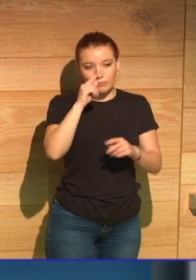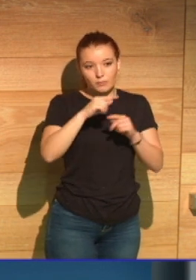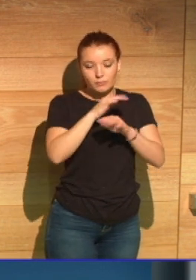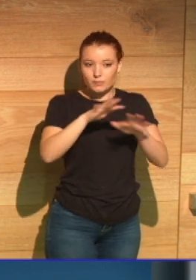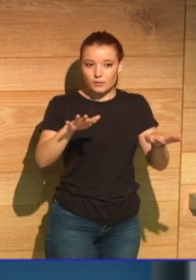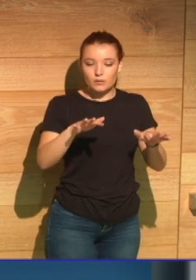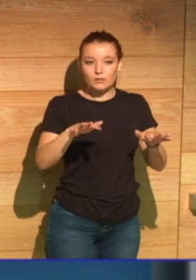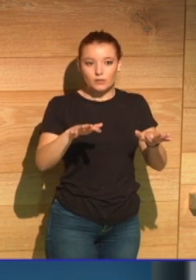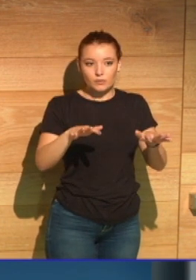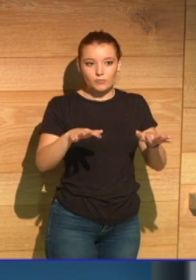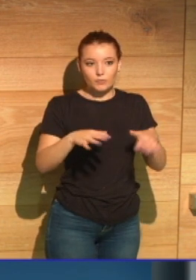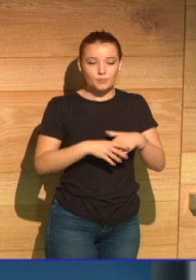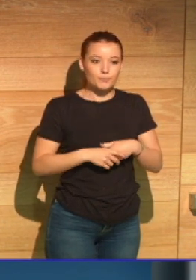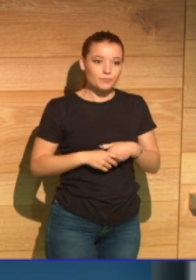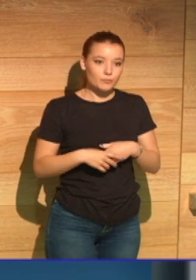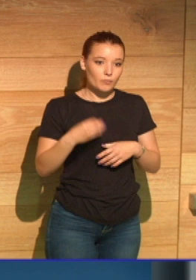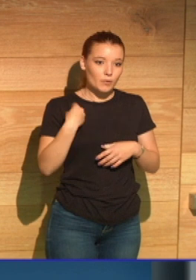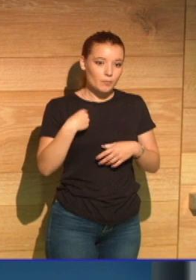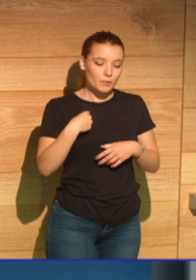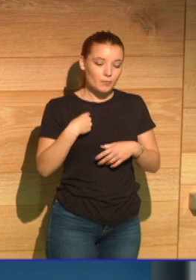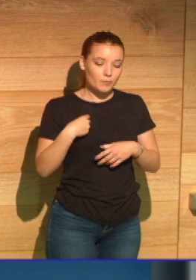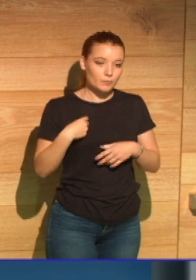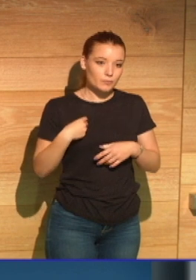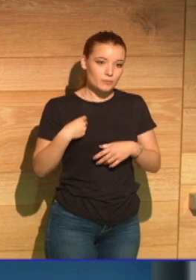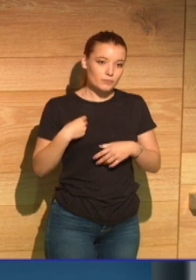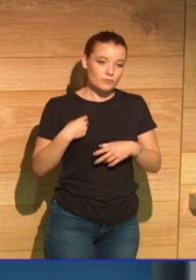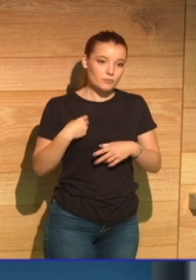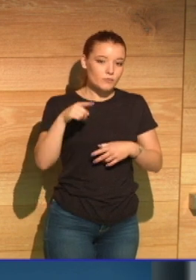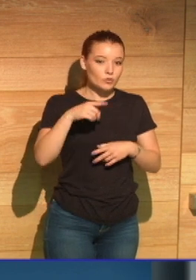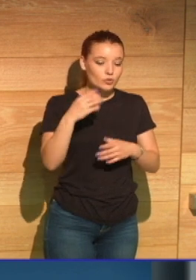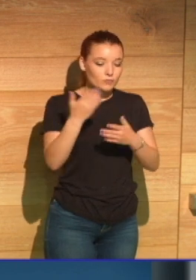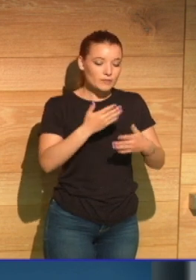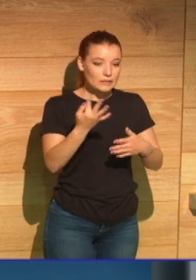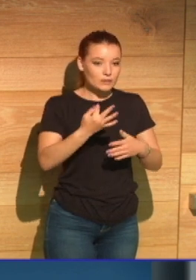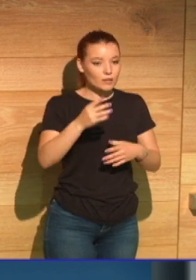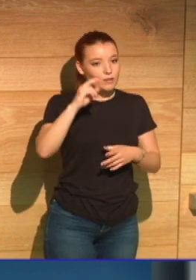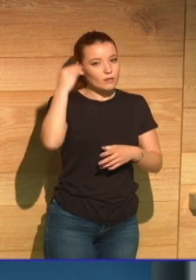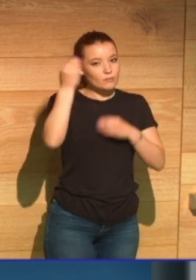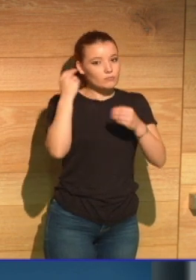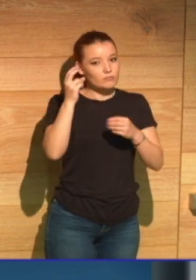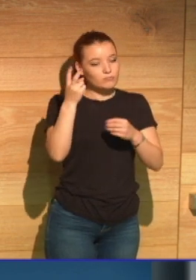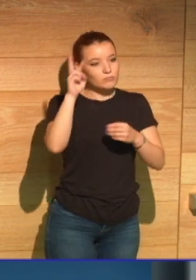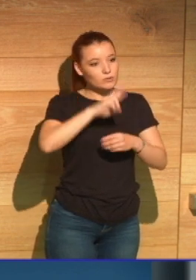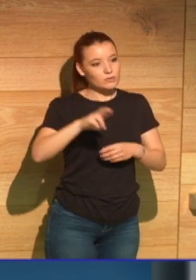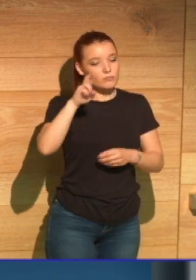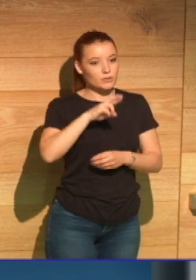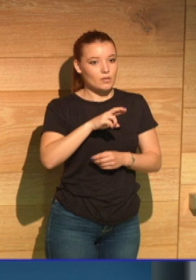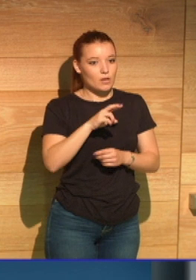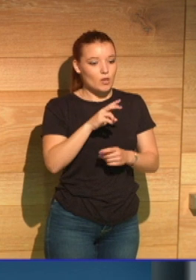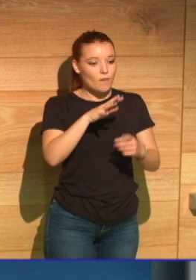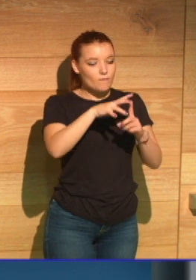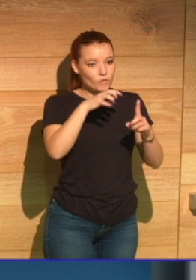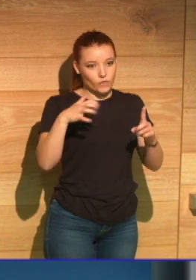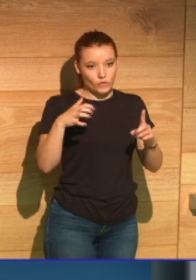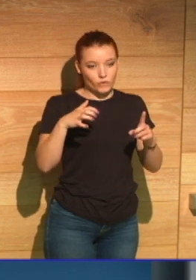ofertas a diferentes públicos, pero que además nos implicaban el repensar este modo de lenguajes y este modo de distintos foros, si lo voy a